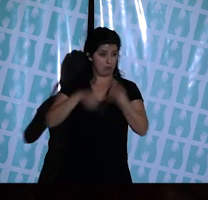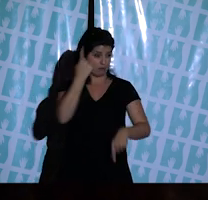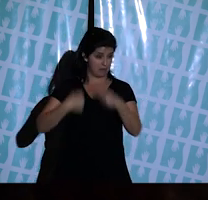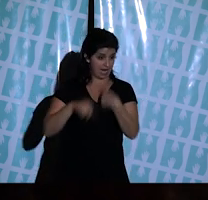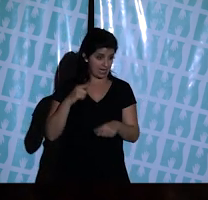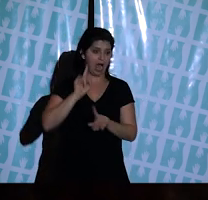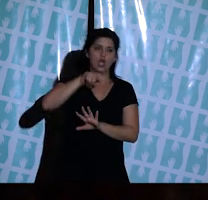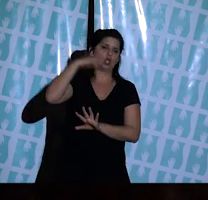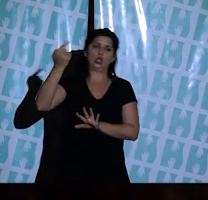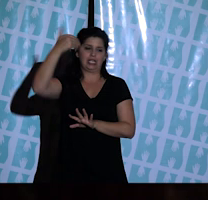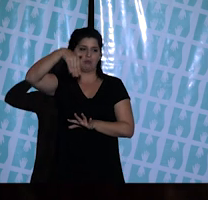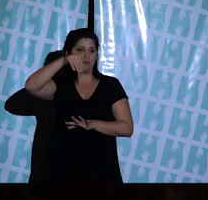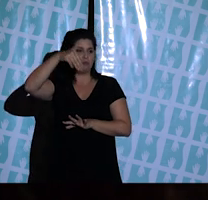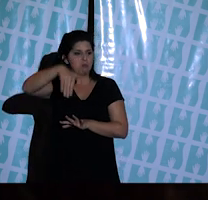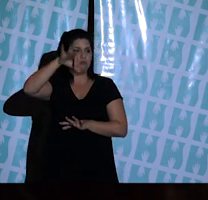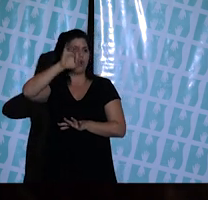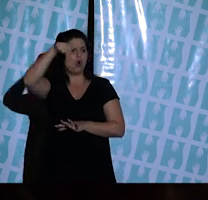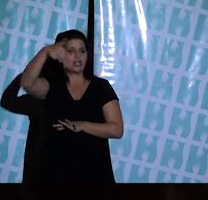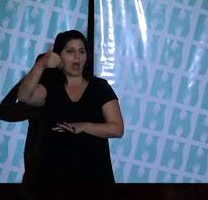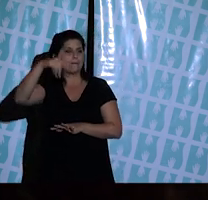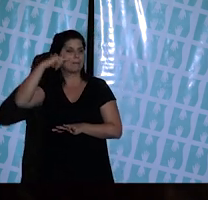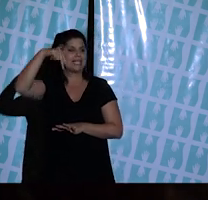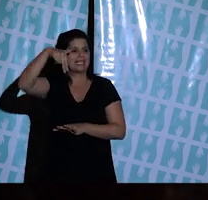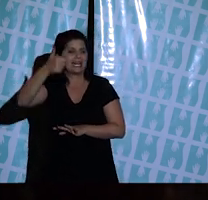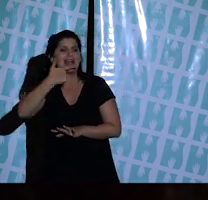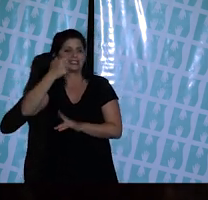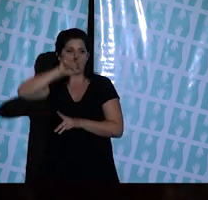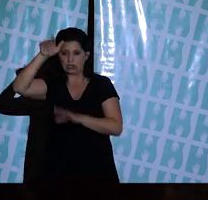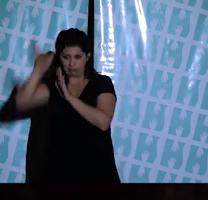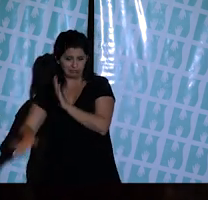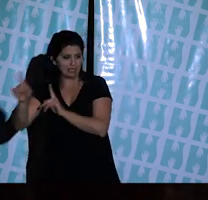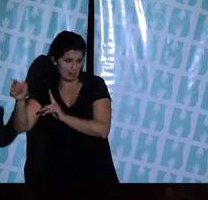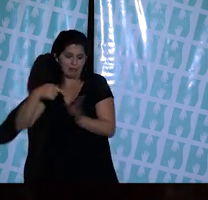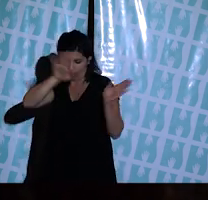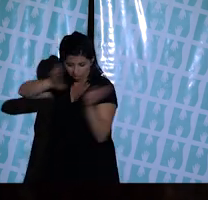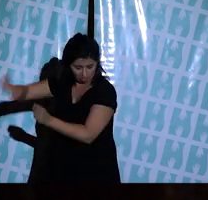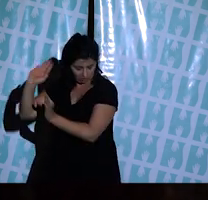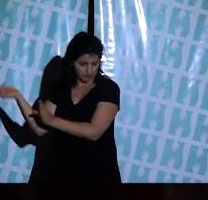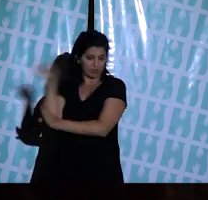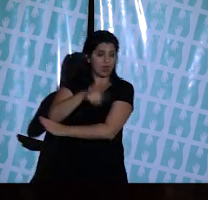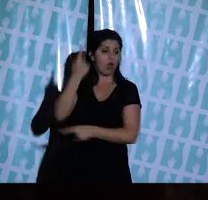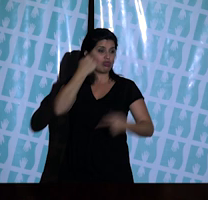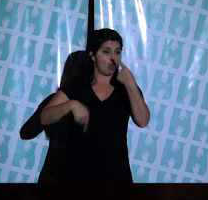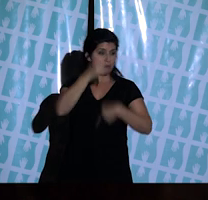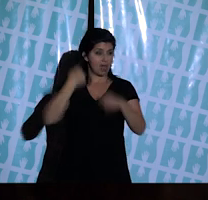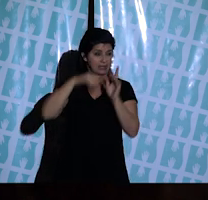eso, pero fundamentalmente de dopamina, una depresión de dopamina que puede hacer que yo sea